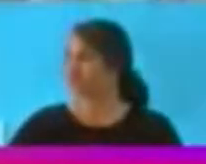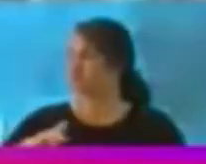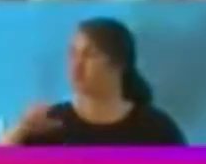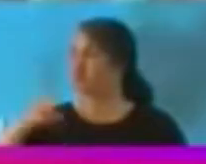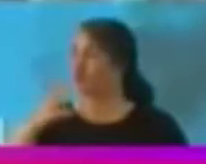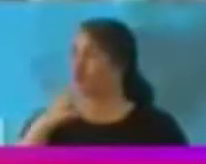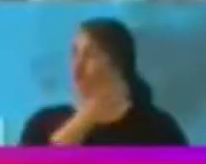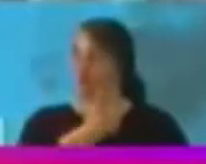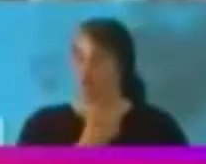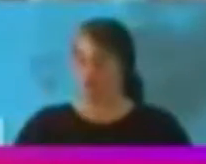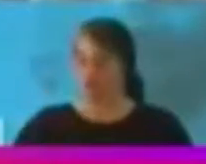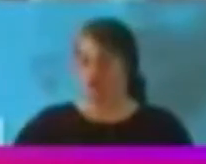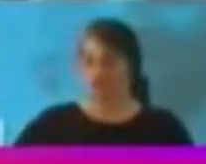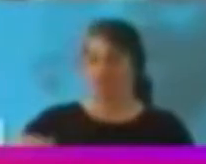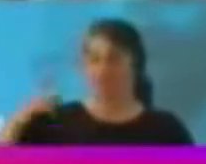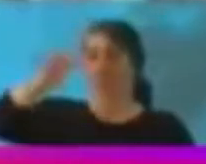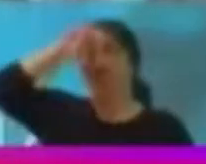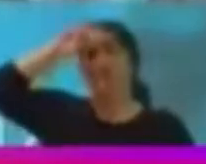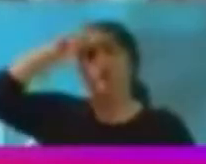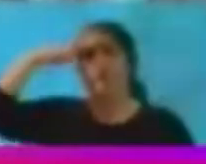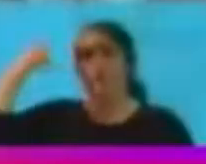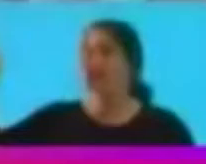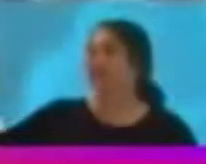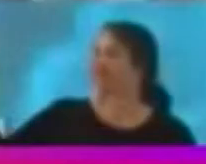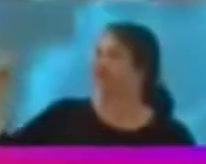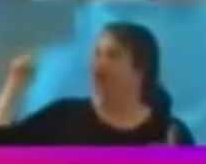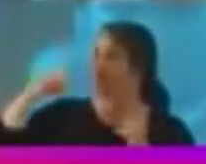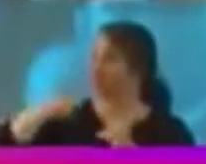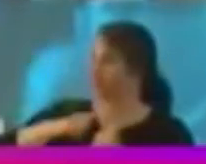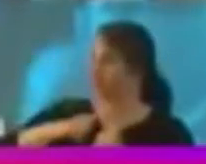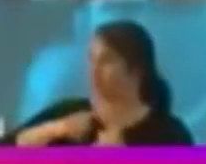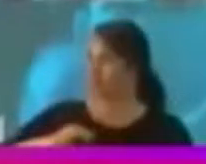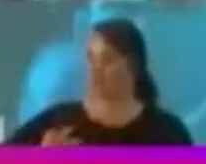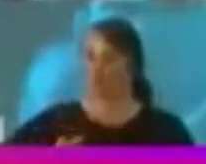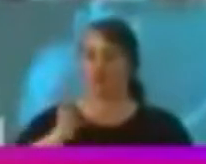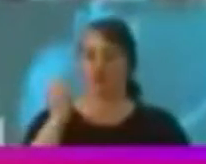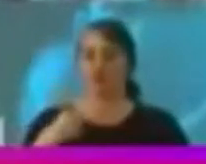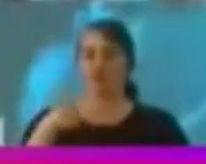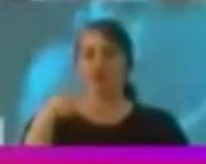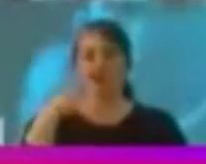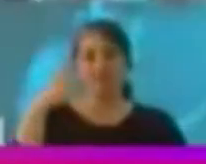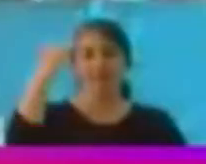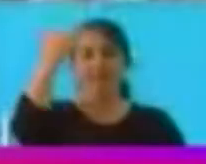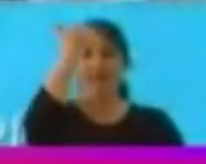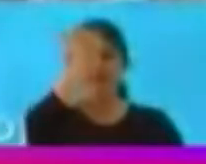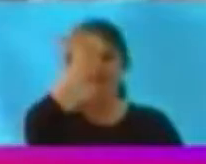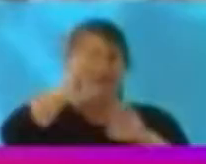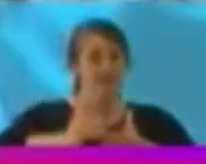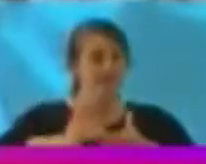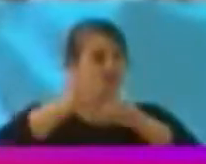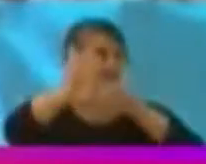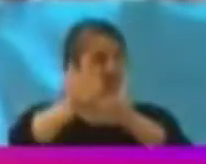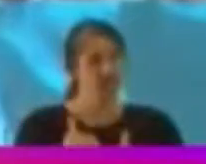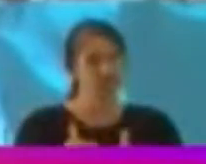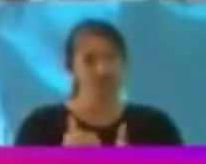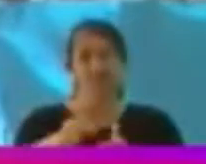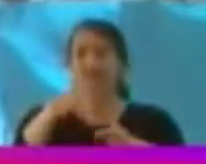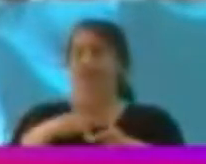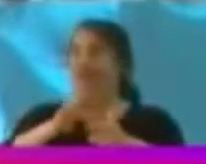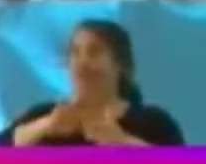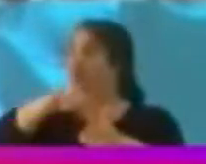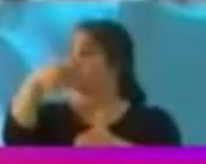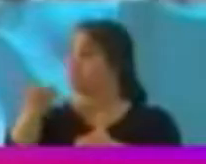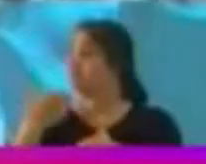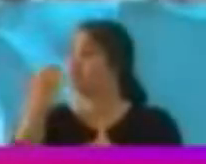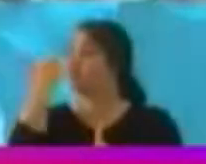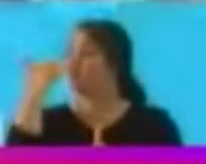Nacional. Posteriormente se actualizó en el 2015 y el 2019 tuvo una última actualización. Por lo tanto, el